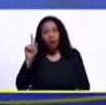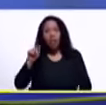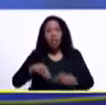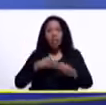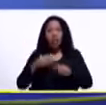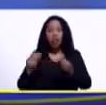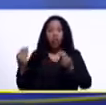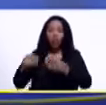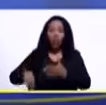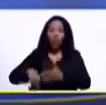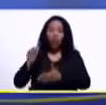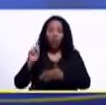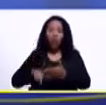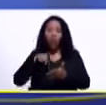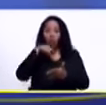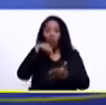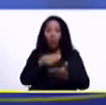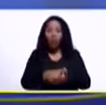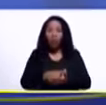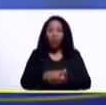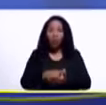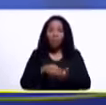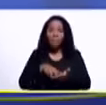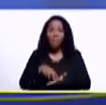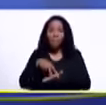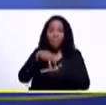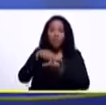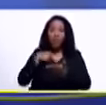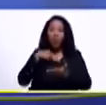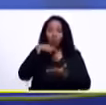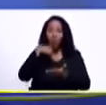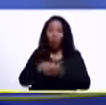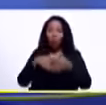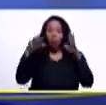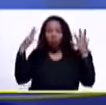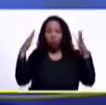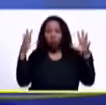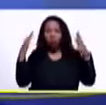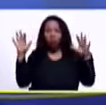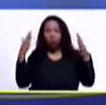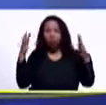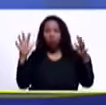Yo quisiera nombrarlos y por favor vayan levantándose porque merecen el aplauso de